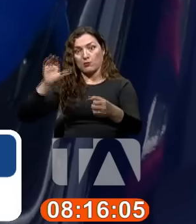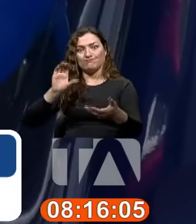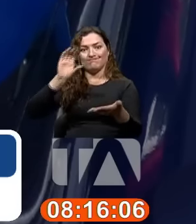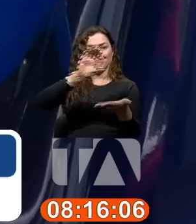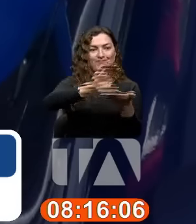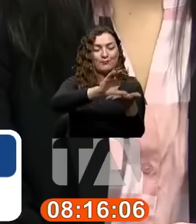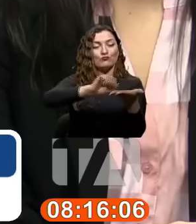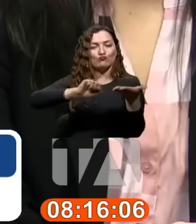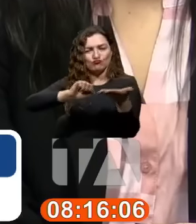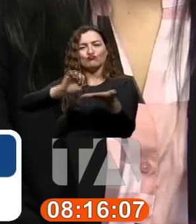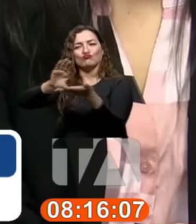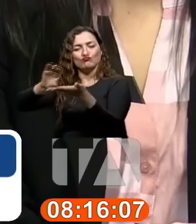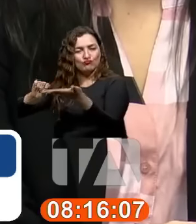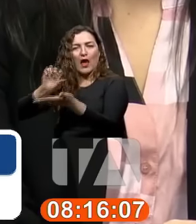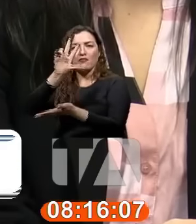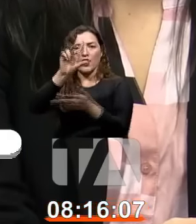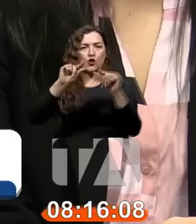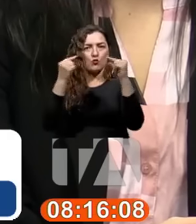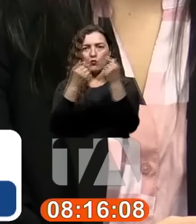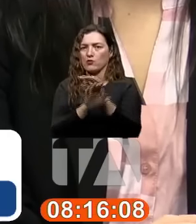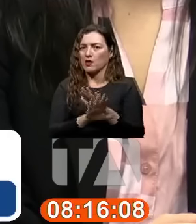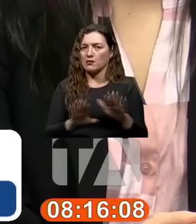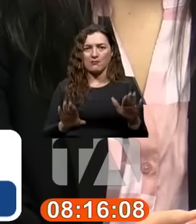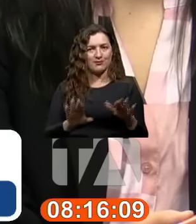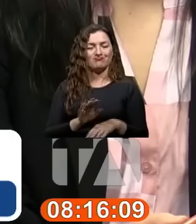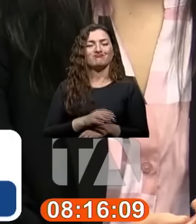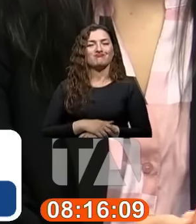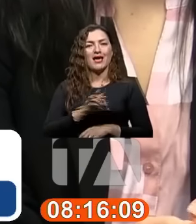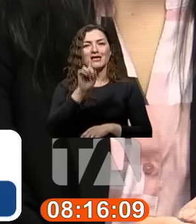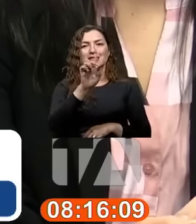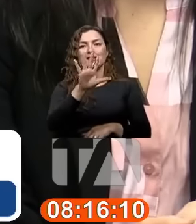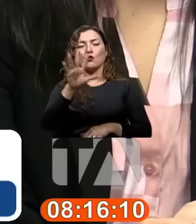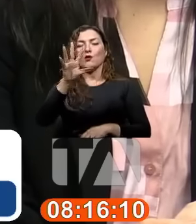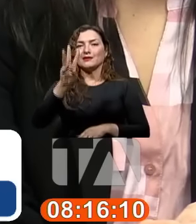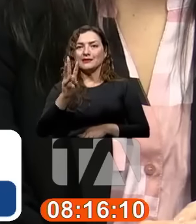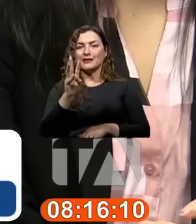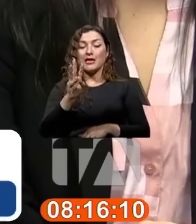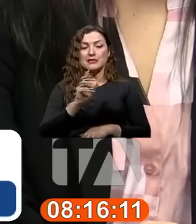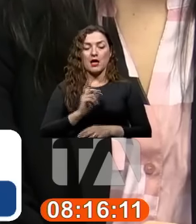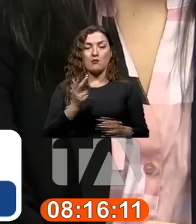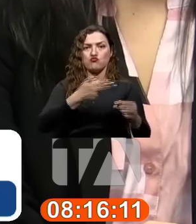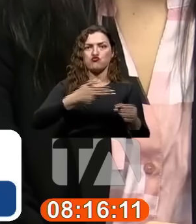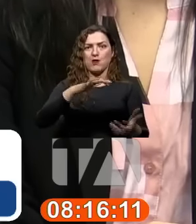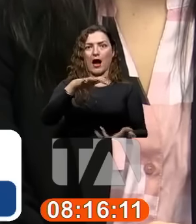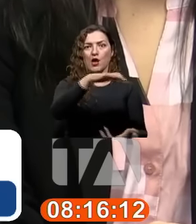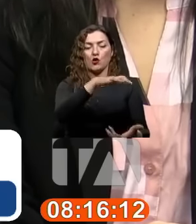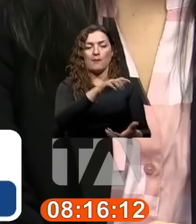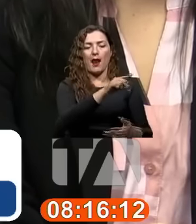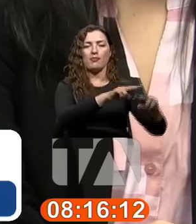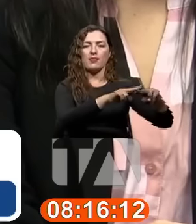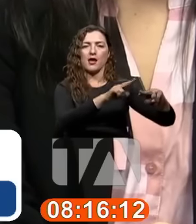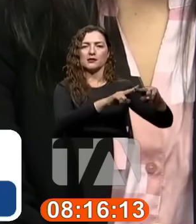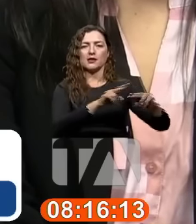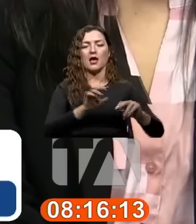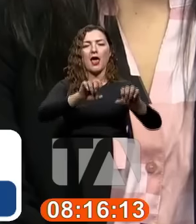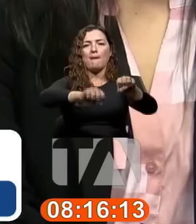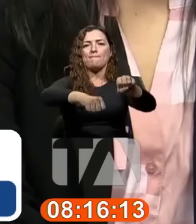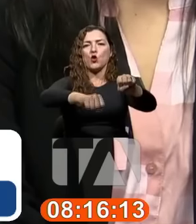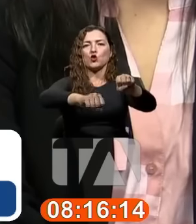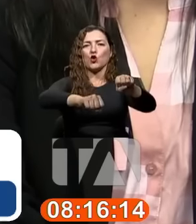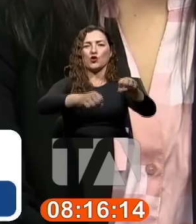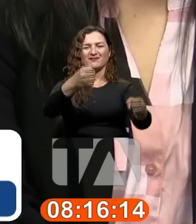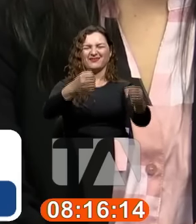se modifiquen. Así se ha definido 156 galones para los taxis, 90 galones para las tricimotos y